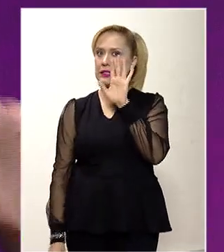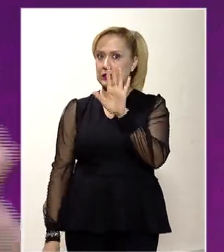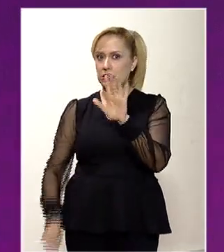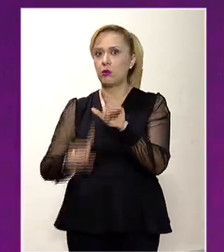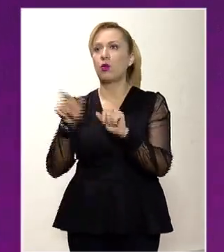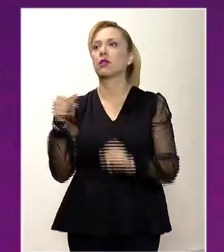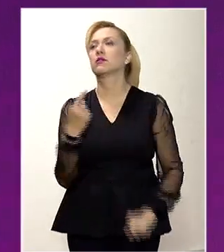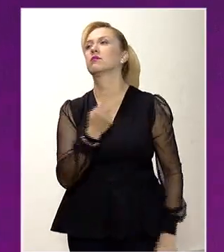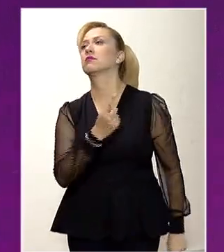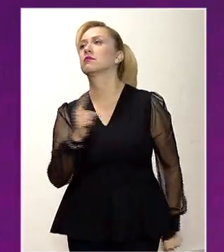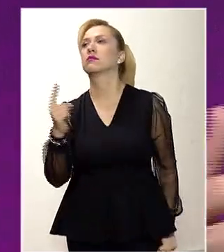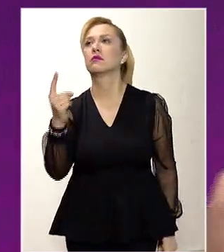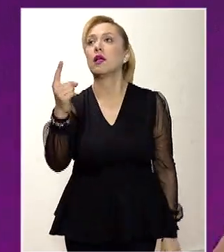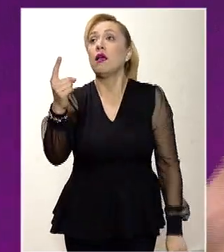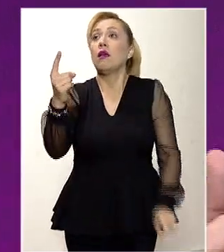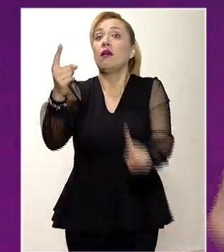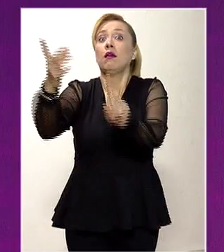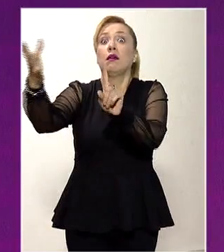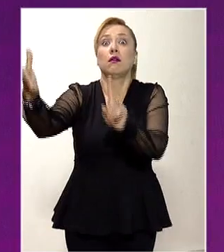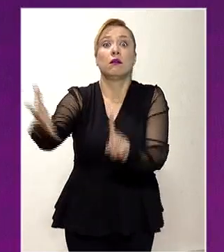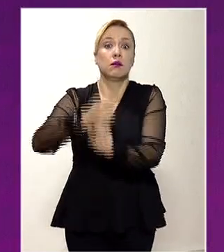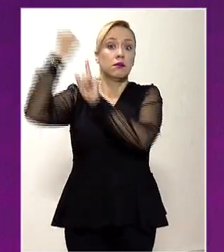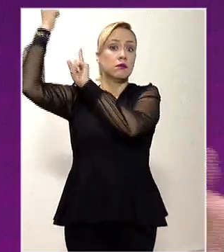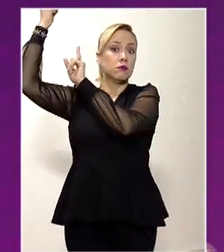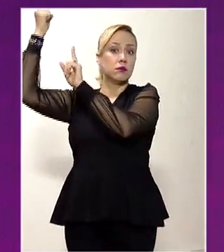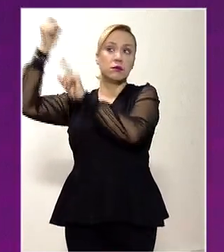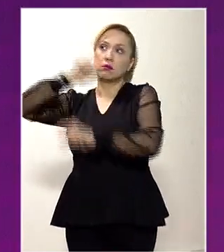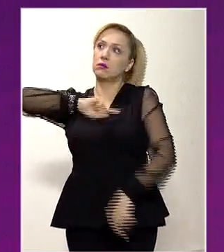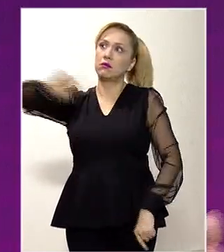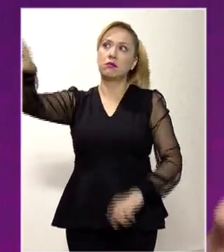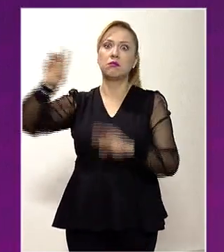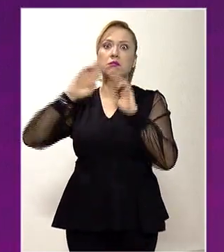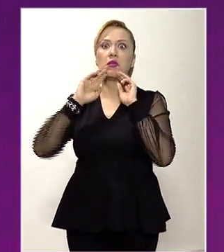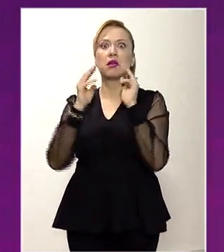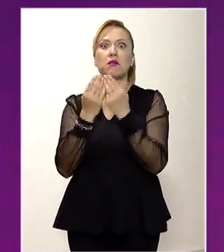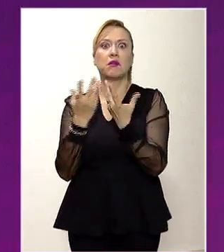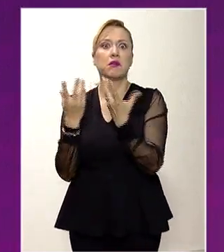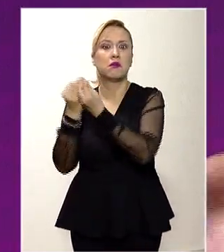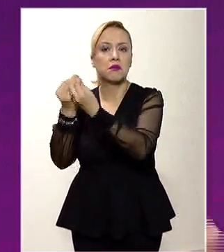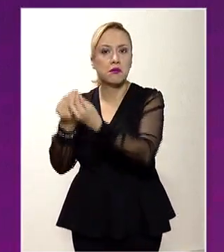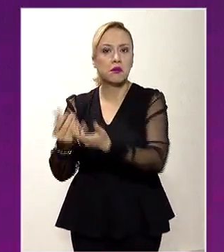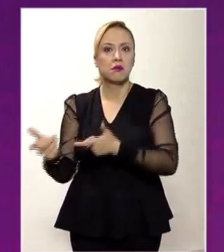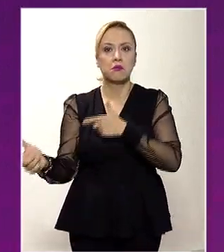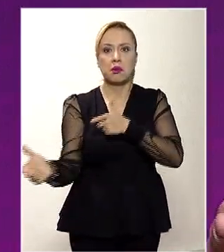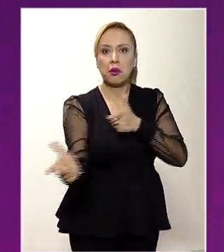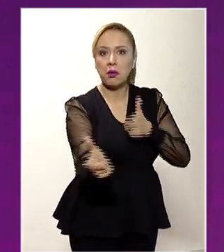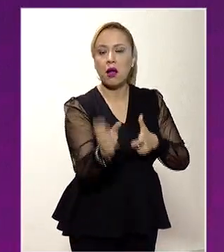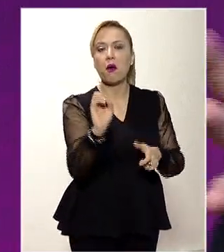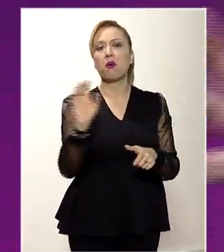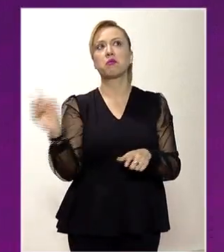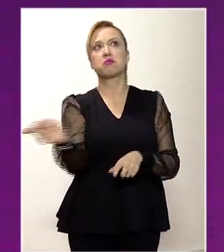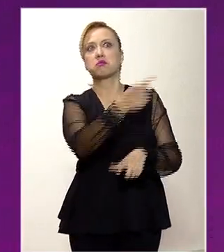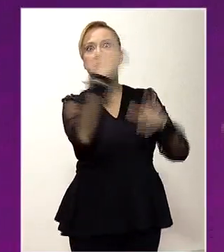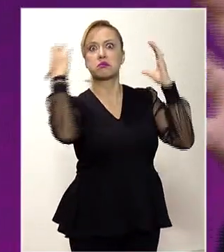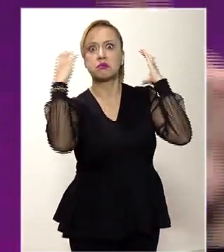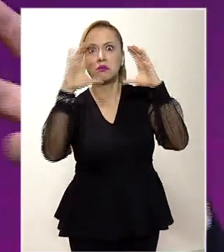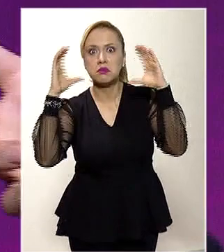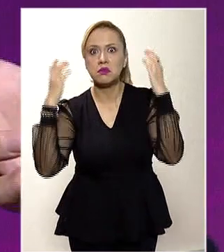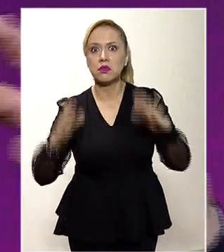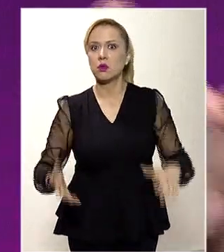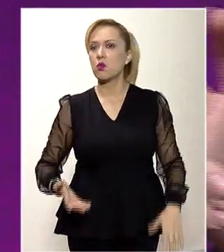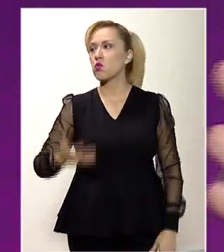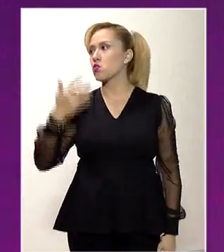otras dinámicas mucho más graves, por ejemplo, hasta de reclutamientos forzados o de redes de trata, ¿no? Entonces,